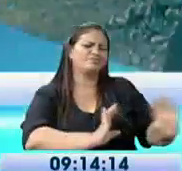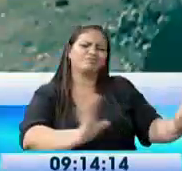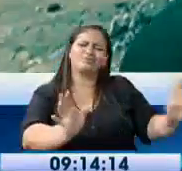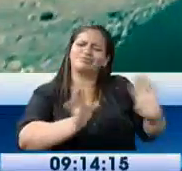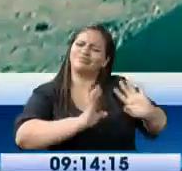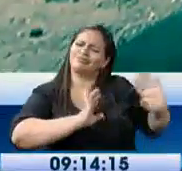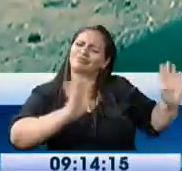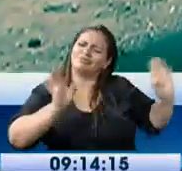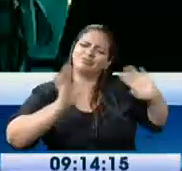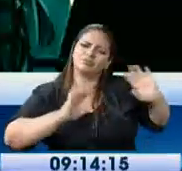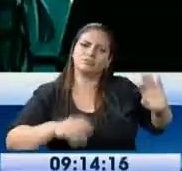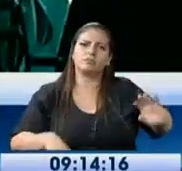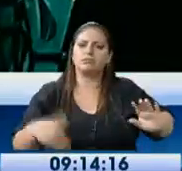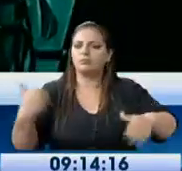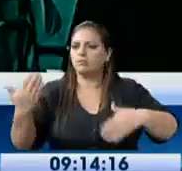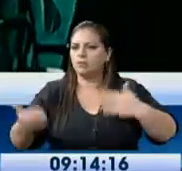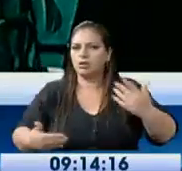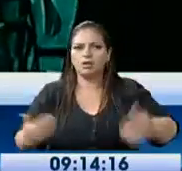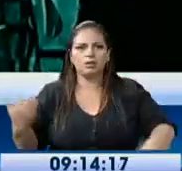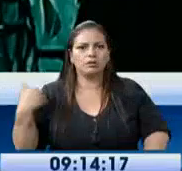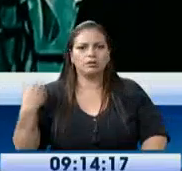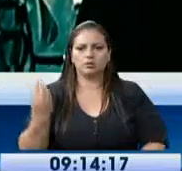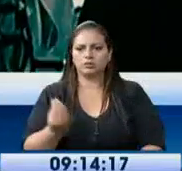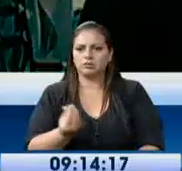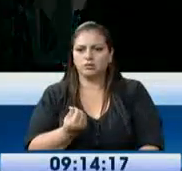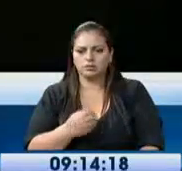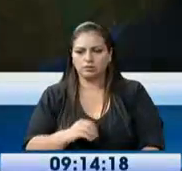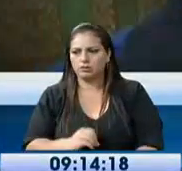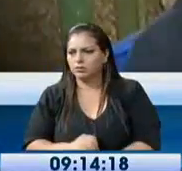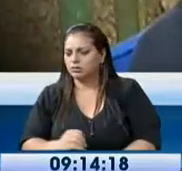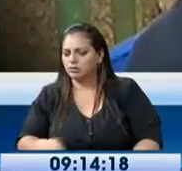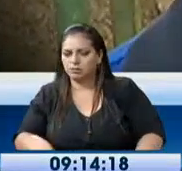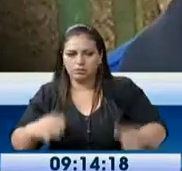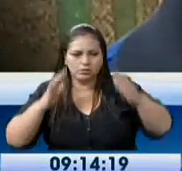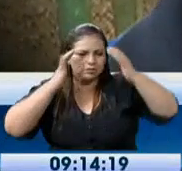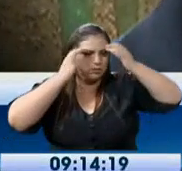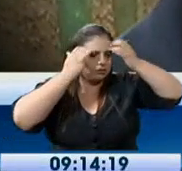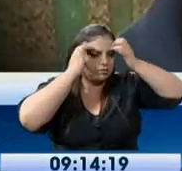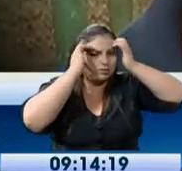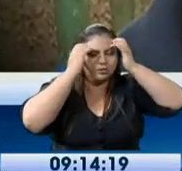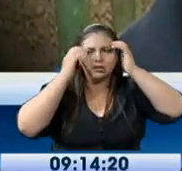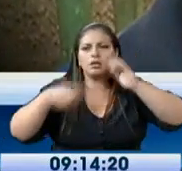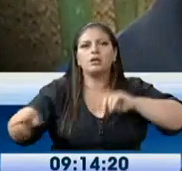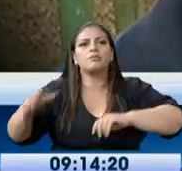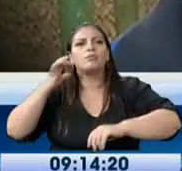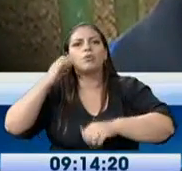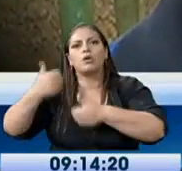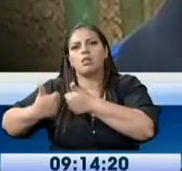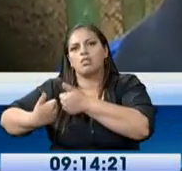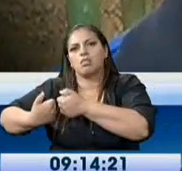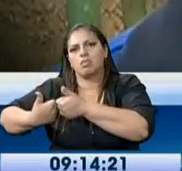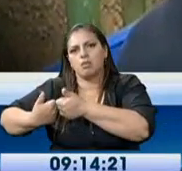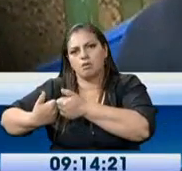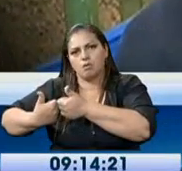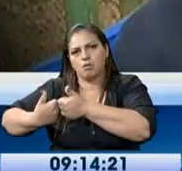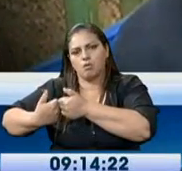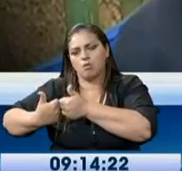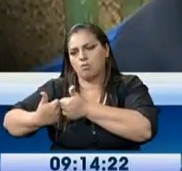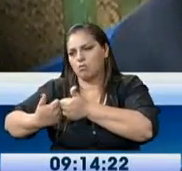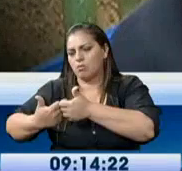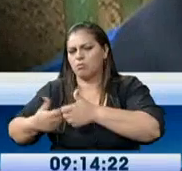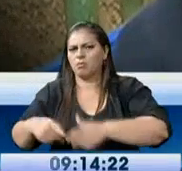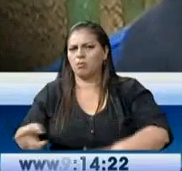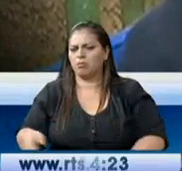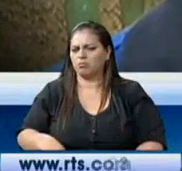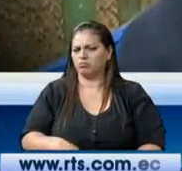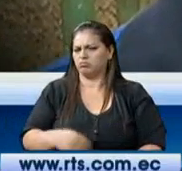un piso económico, tampoco un sostén psicológico. Él se comprometió con una chica, pero en esa ya consumía, pero o sea, nadie sabía. Man. Ya